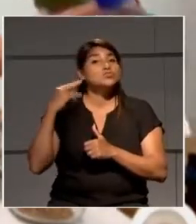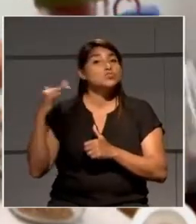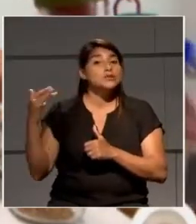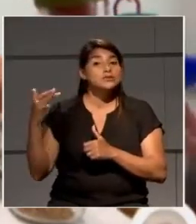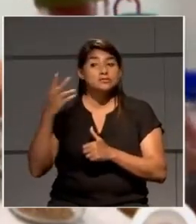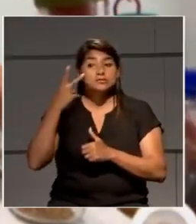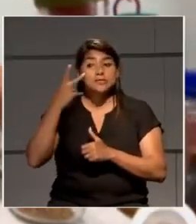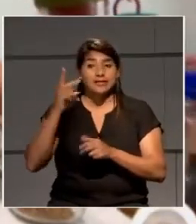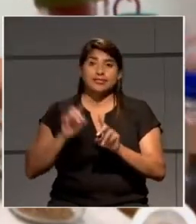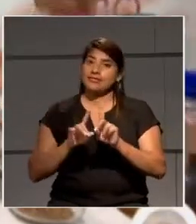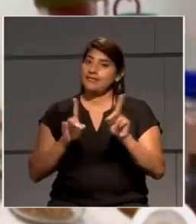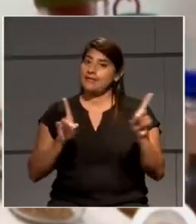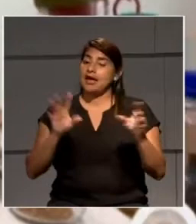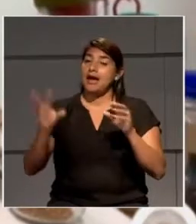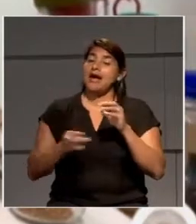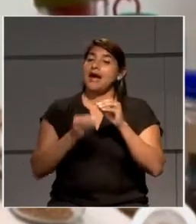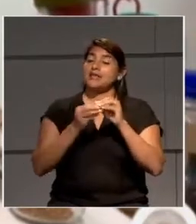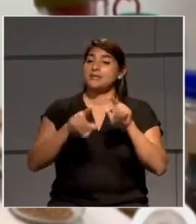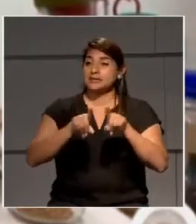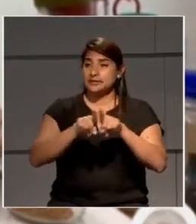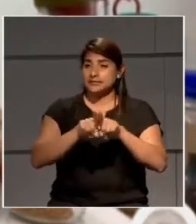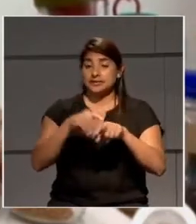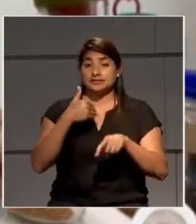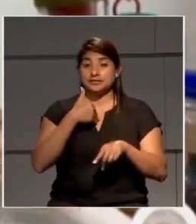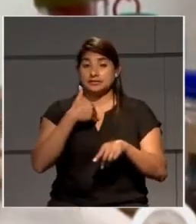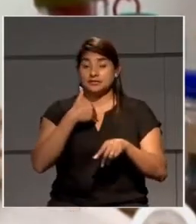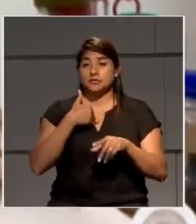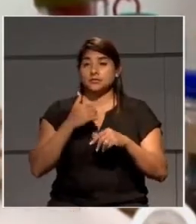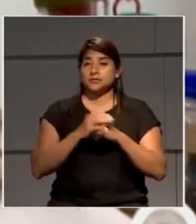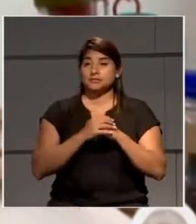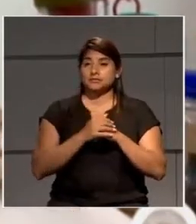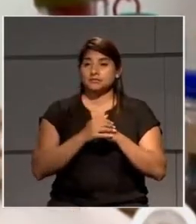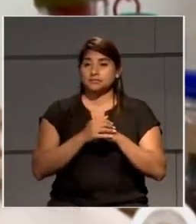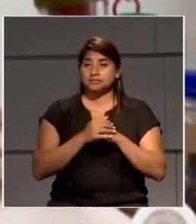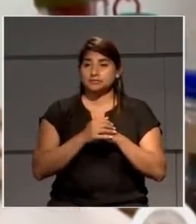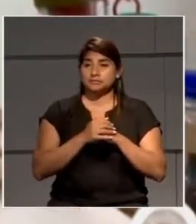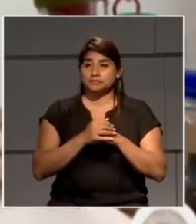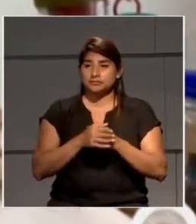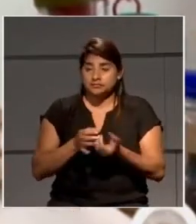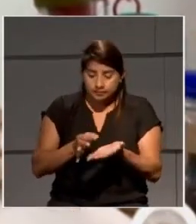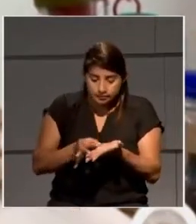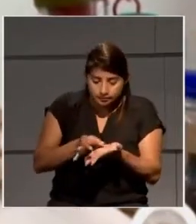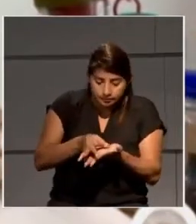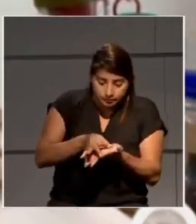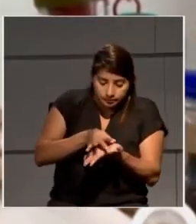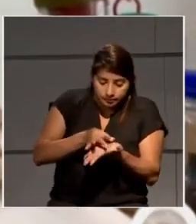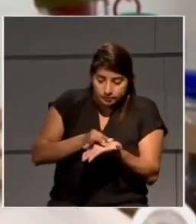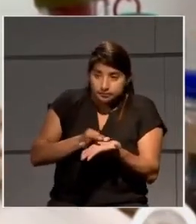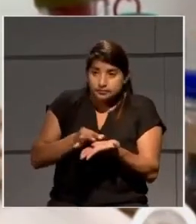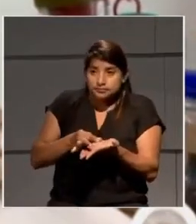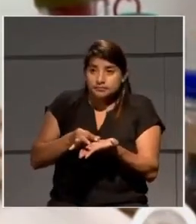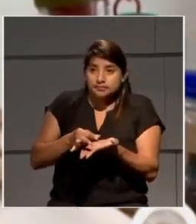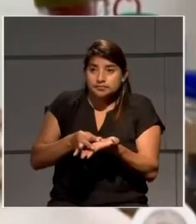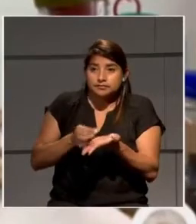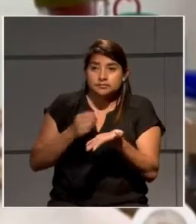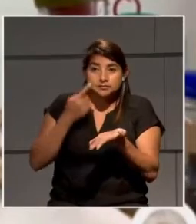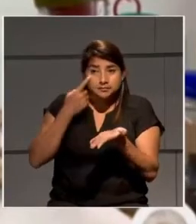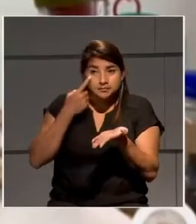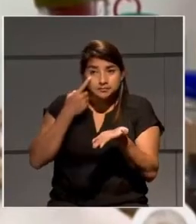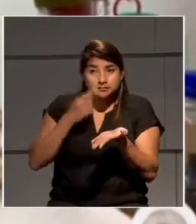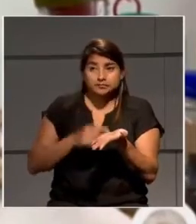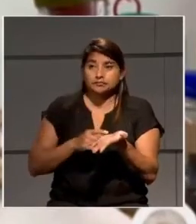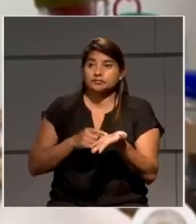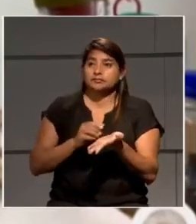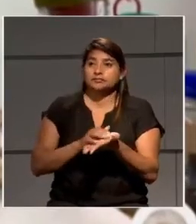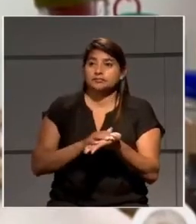ajá. Y además de eso, Plug me alistó aquí, vea. Como unas lentejitas. Ok.